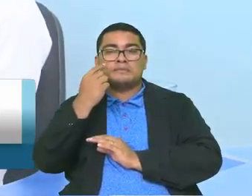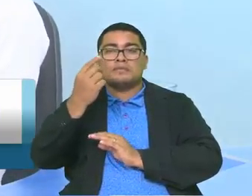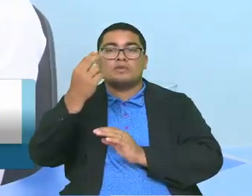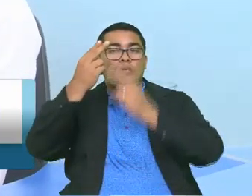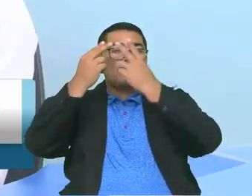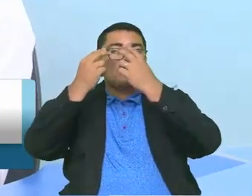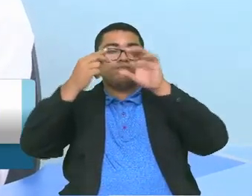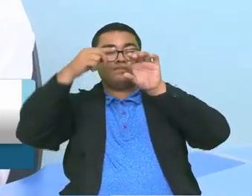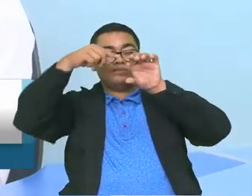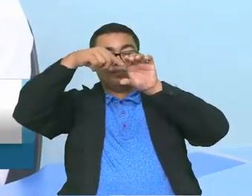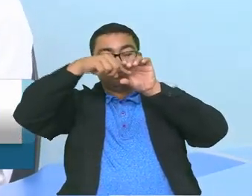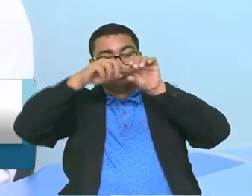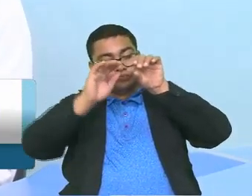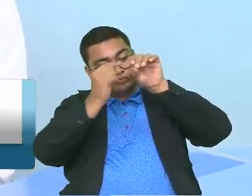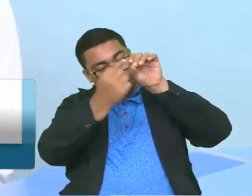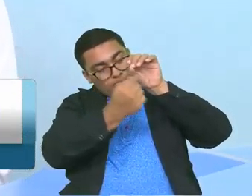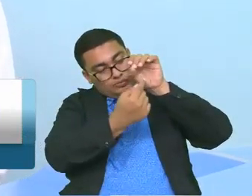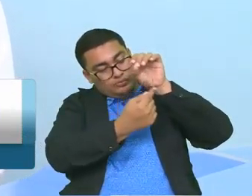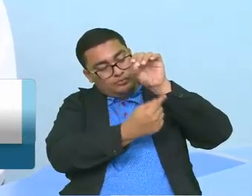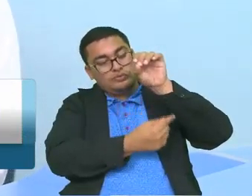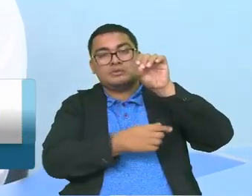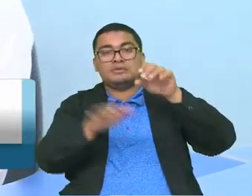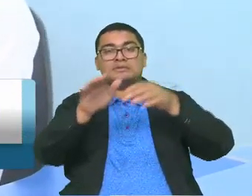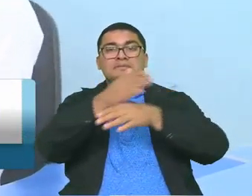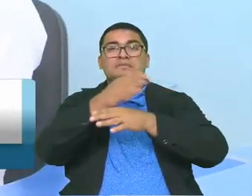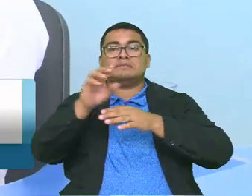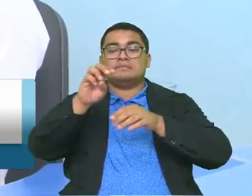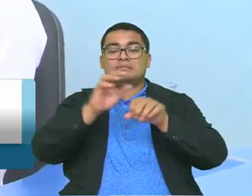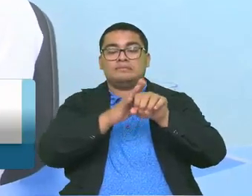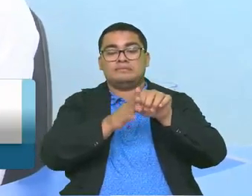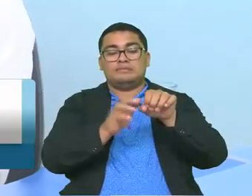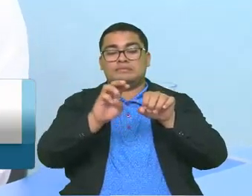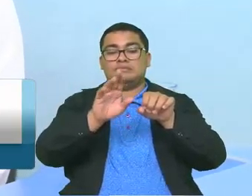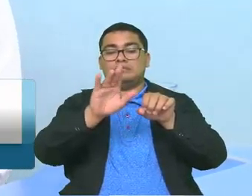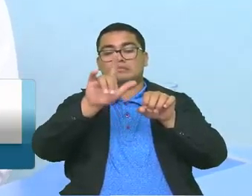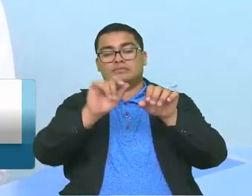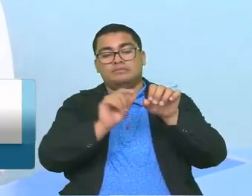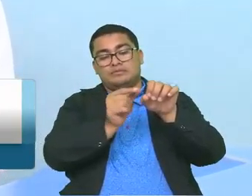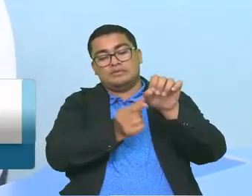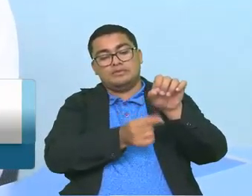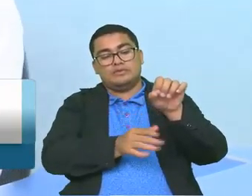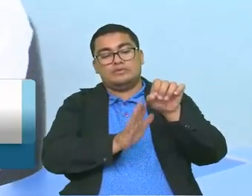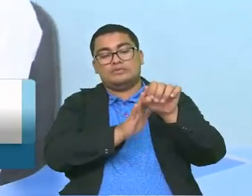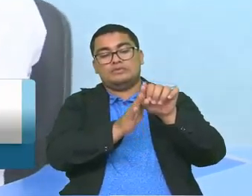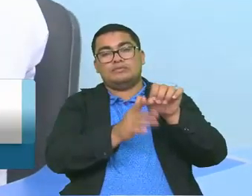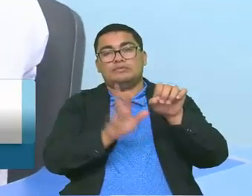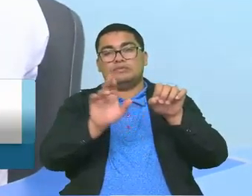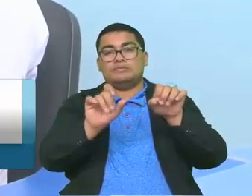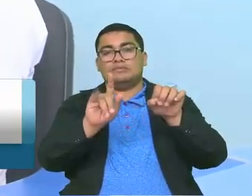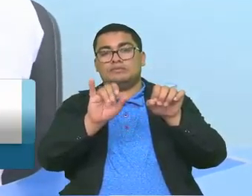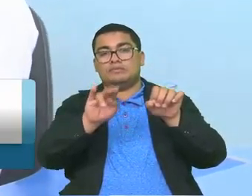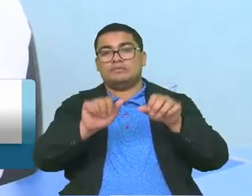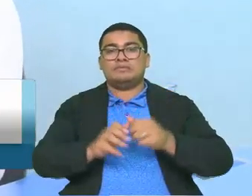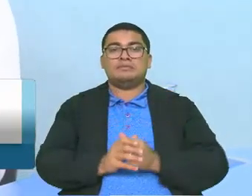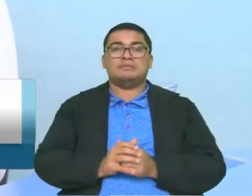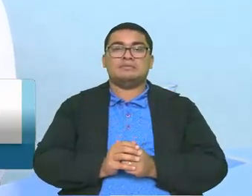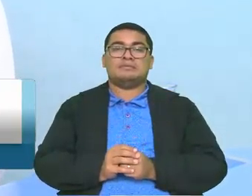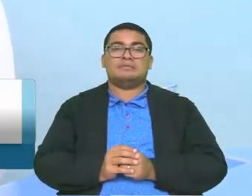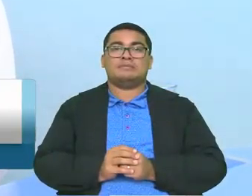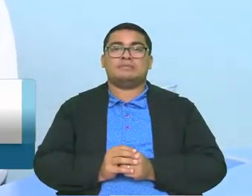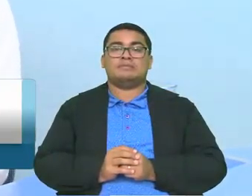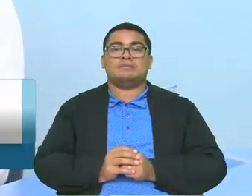frente a una inflamación o frente a un proceso inflamatorio del nervio óptico, una neuritis. Ahora, después realizamos su fondo de ojo. El fondo de